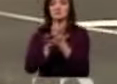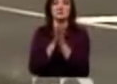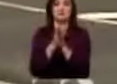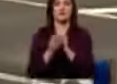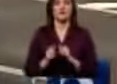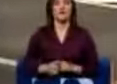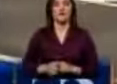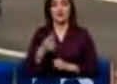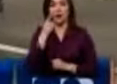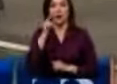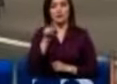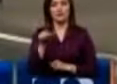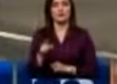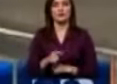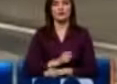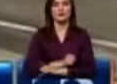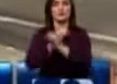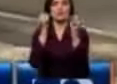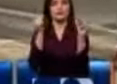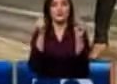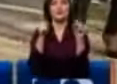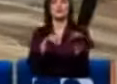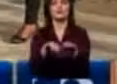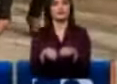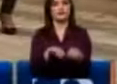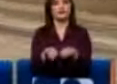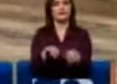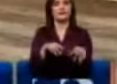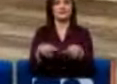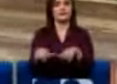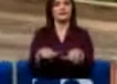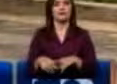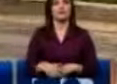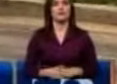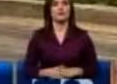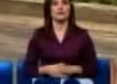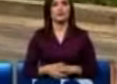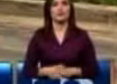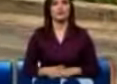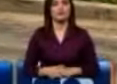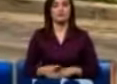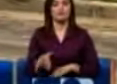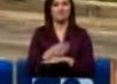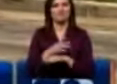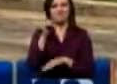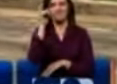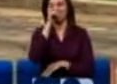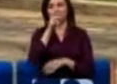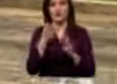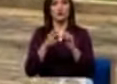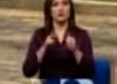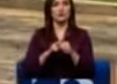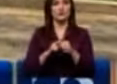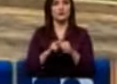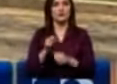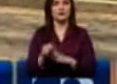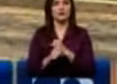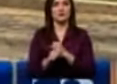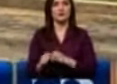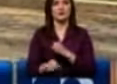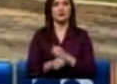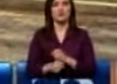hemos podido constatar que a esta hora de la mañana sí fluye el tránsito en este sector, que fue considerado bastante conflictivo vehicularmente por muchísimos